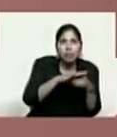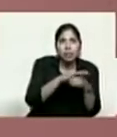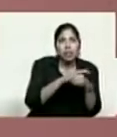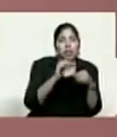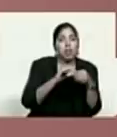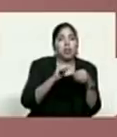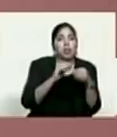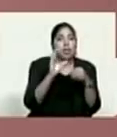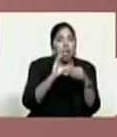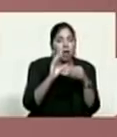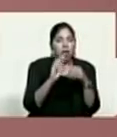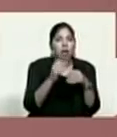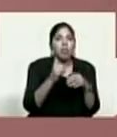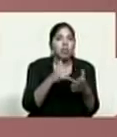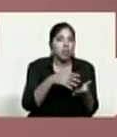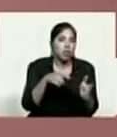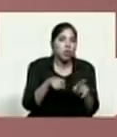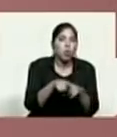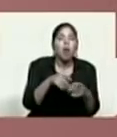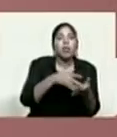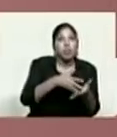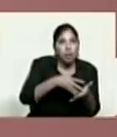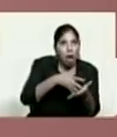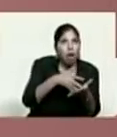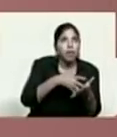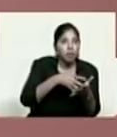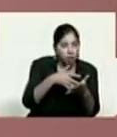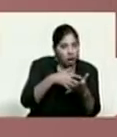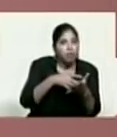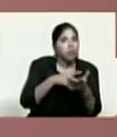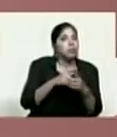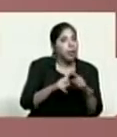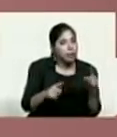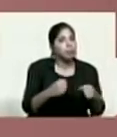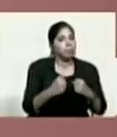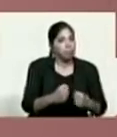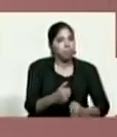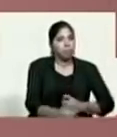son frágiles, como cualquier recuperación de sistema circulatorio,